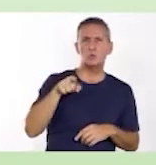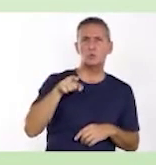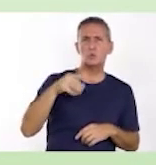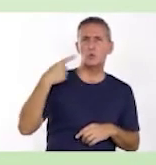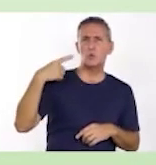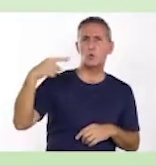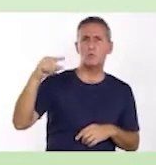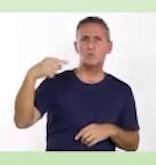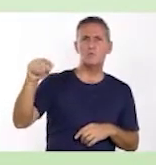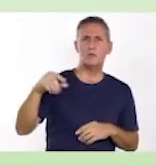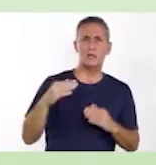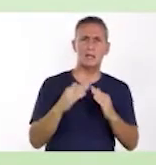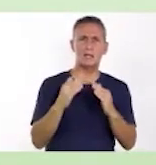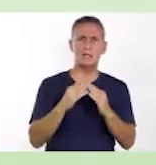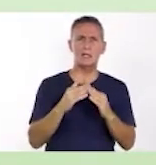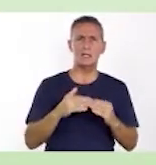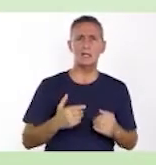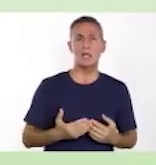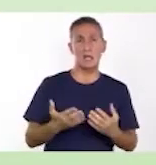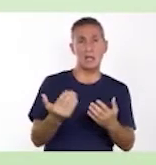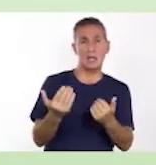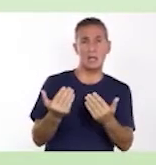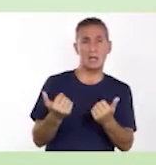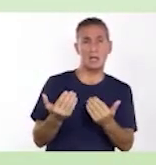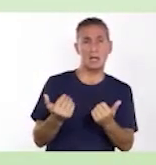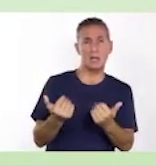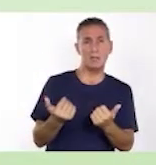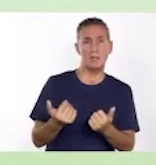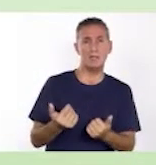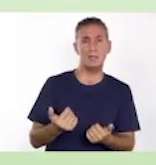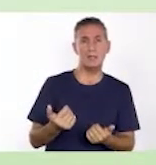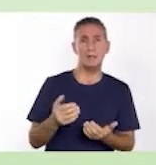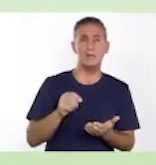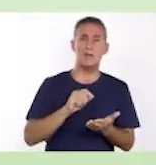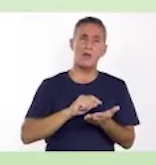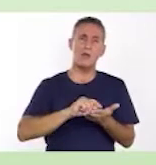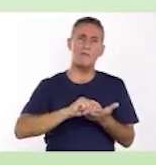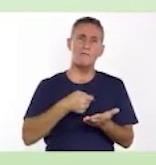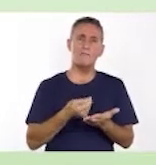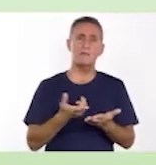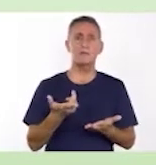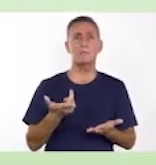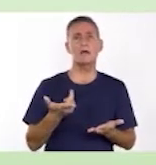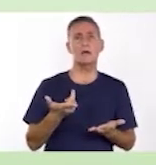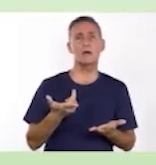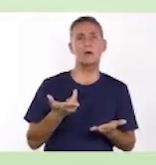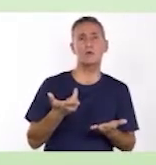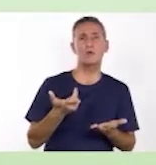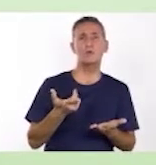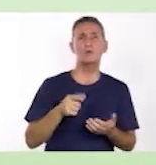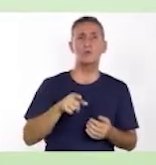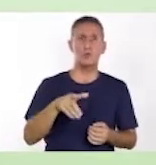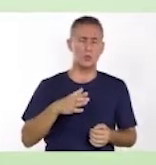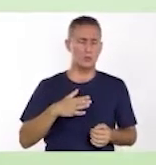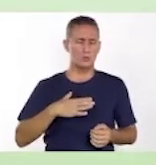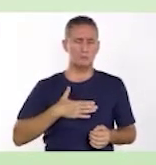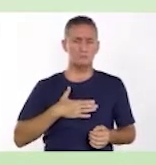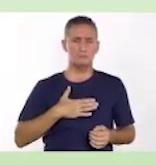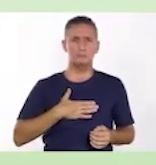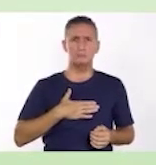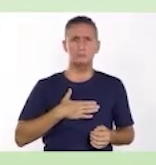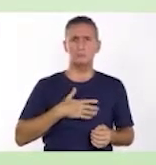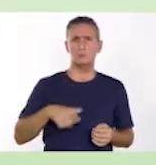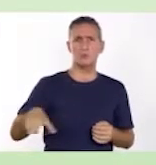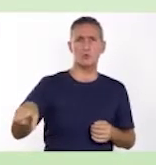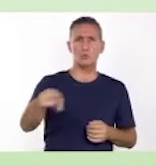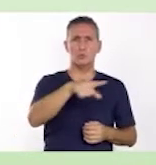de donaciones, le pide unas donaciones que Orgón le había firmado y le dice que él ya es el dueño, que el que tiene